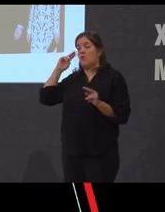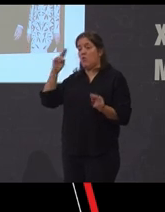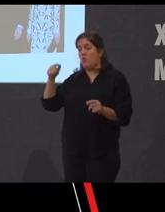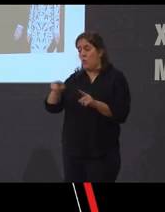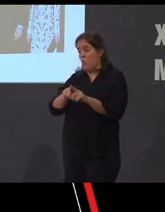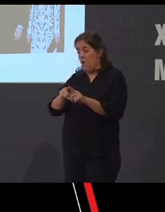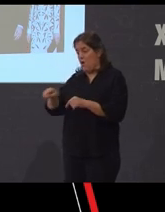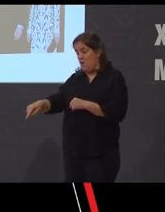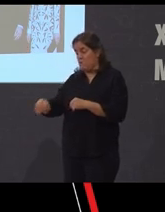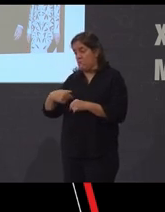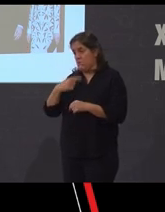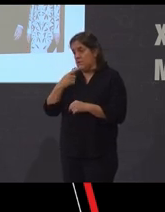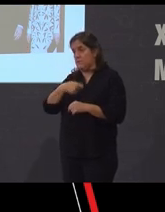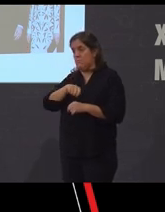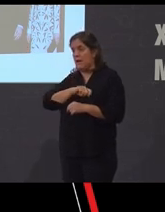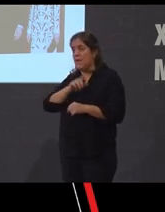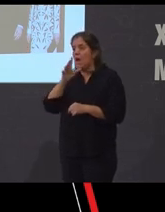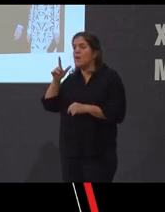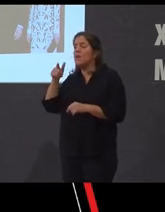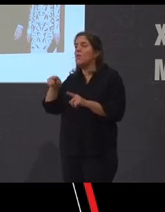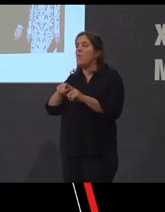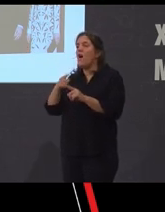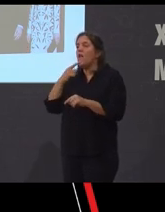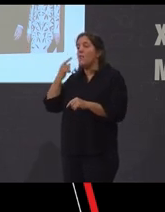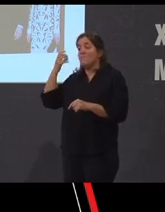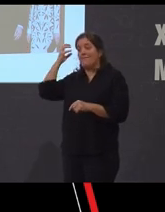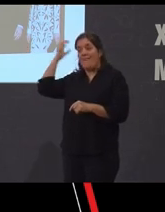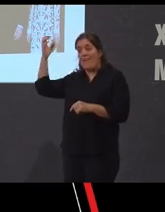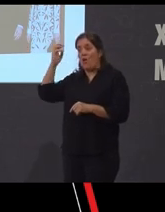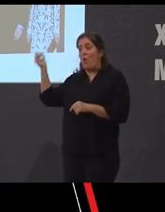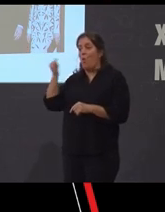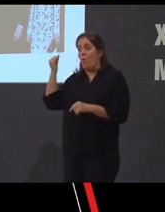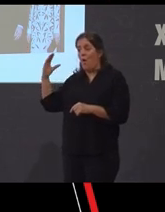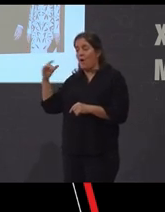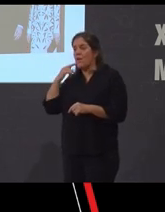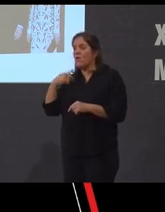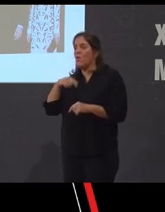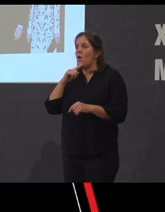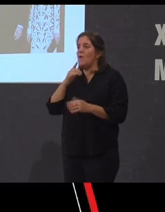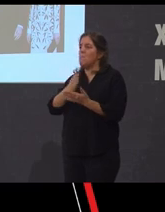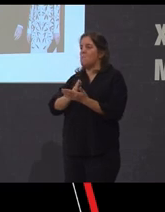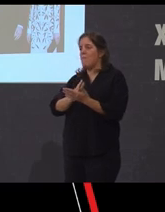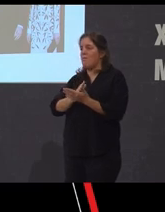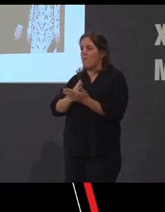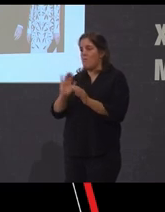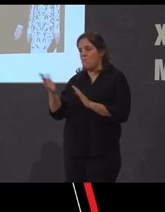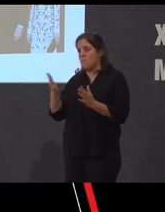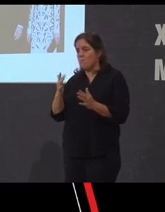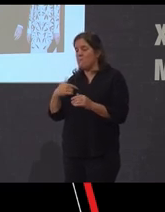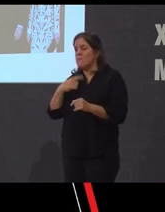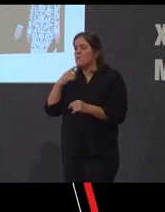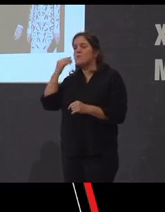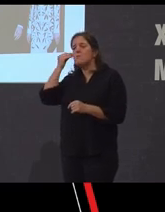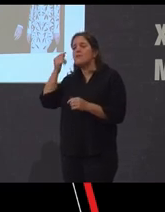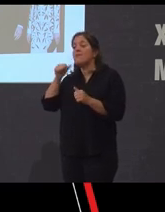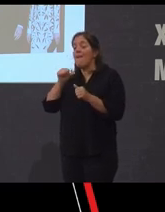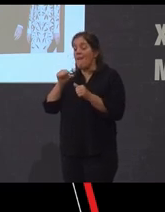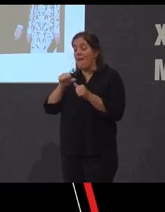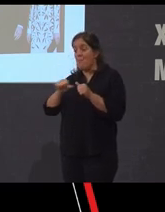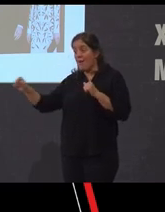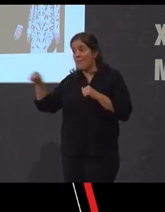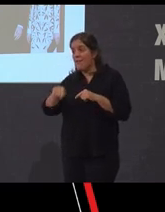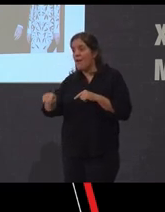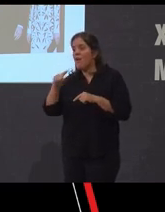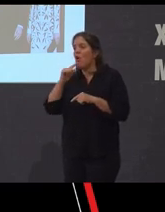España. Entonces, aí me dio Juan Carlos e dende ese ano se supón que está cobrando, estivo cobrando unhas